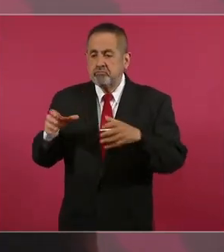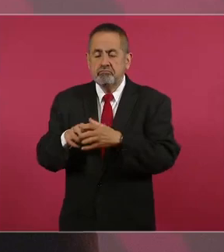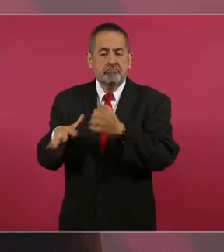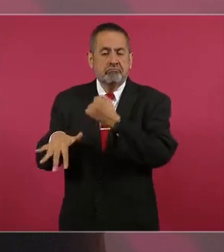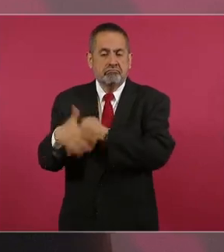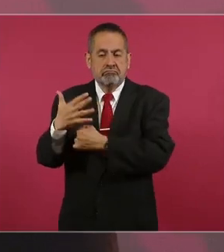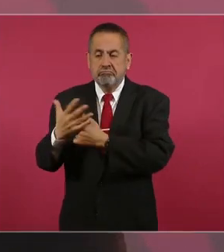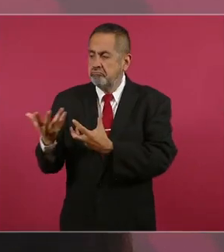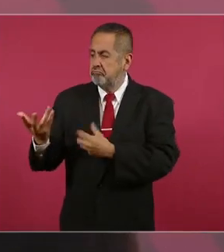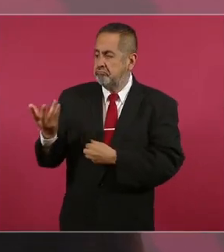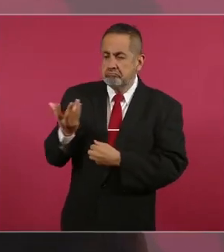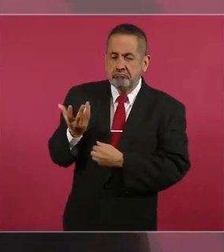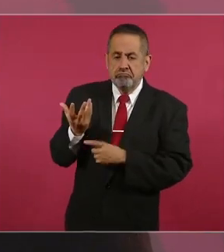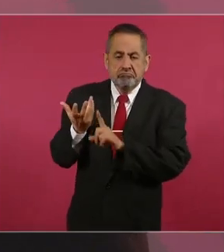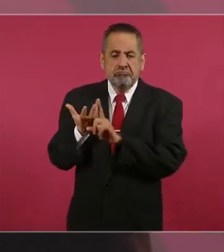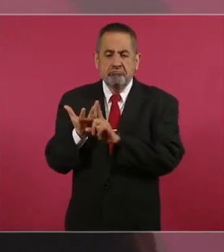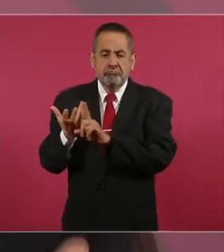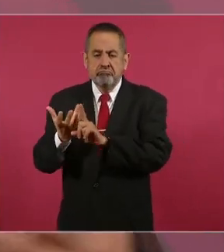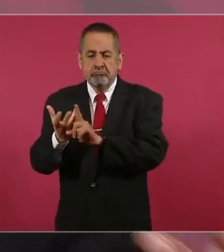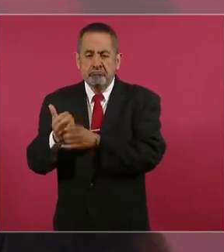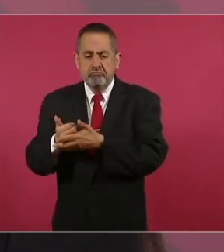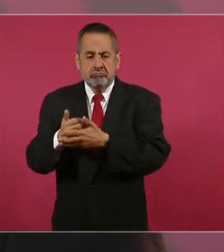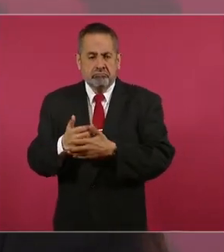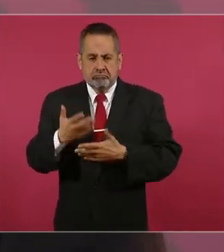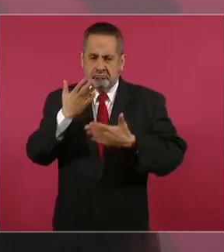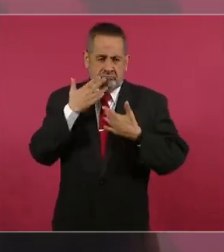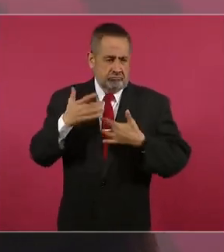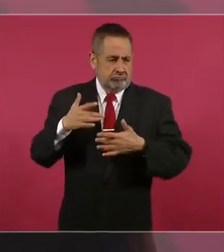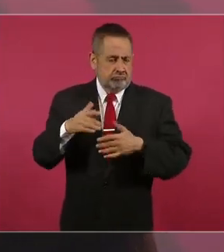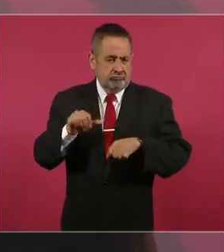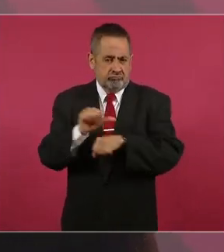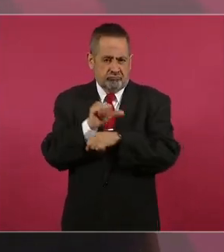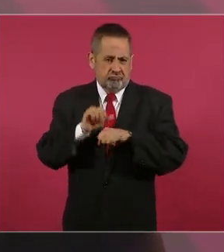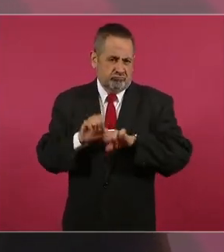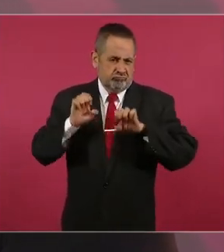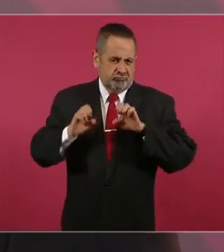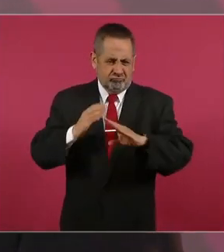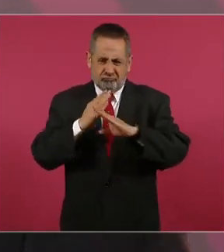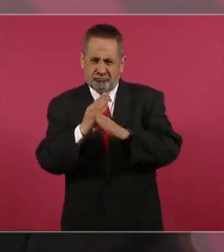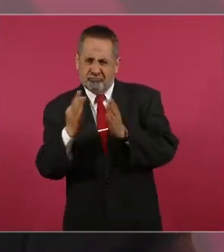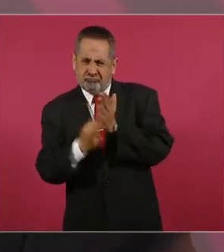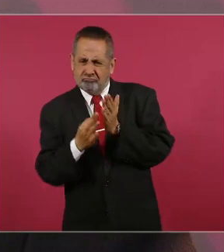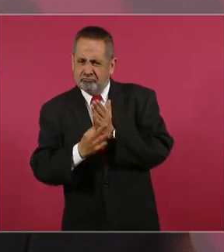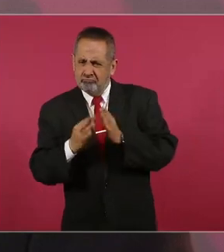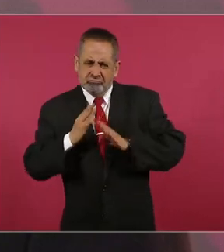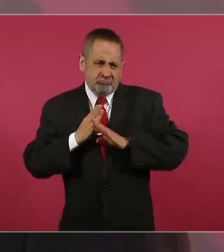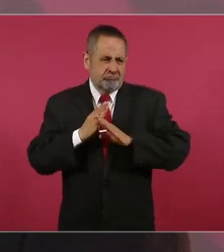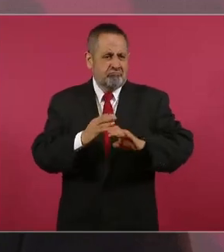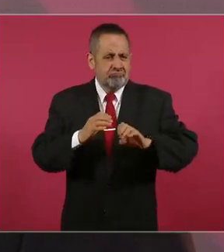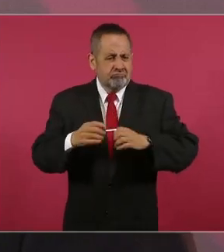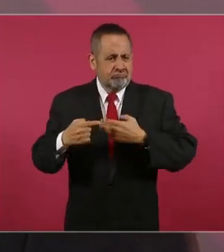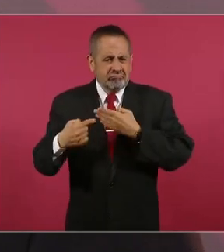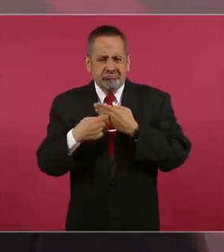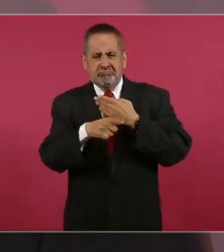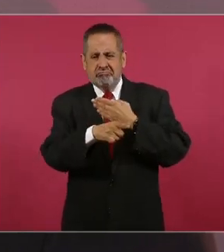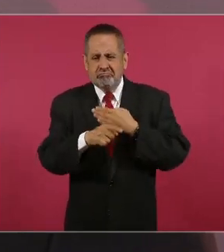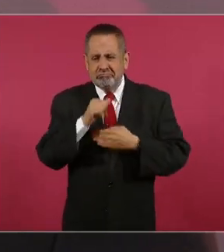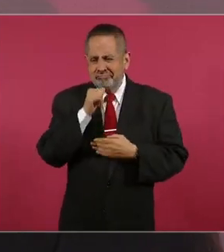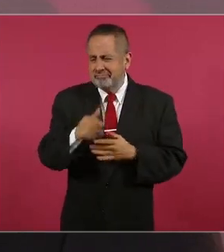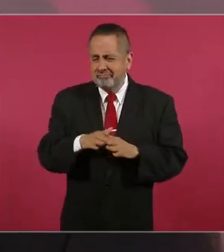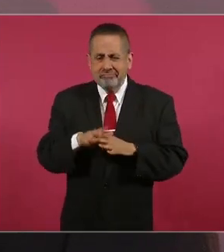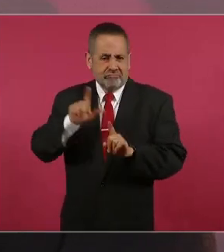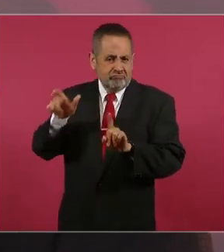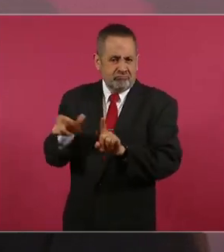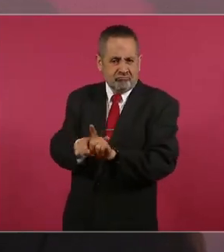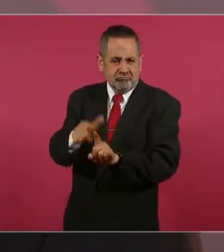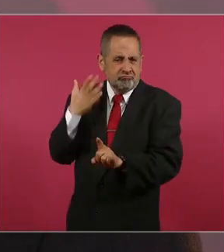debe, nada teme, y no traigo carro blindado ni guardaespaldas, me cuida